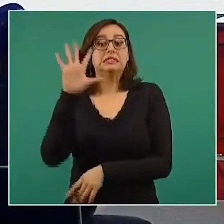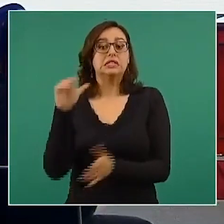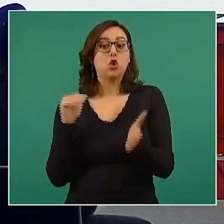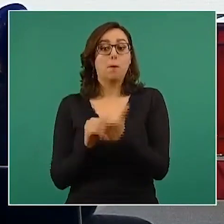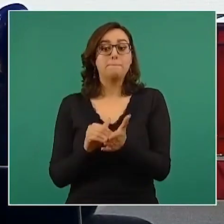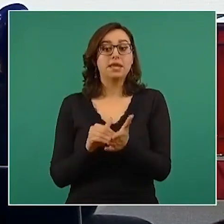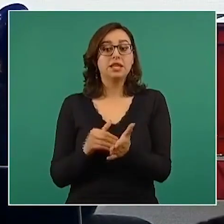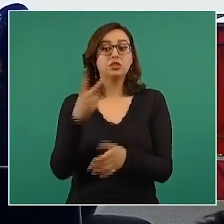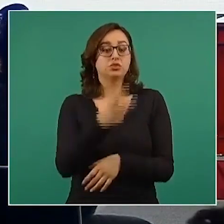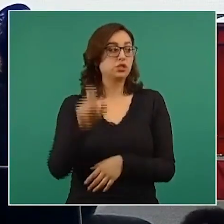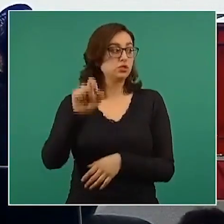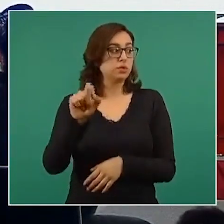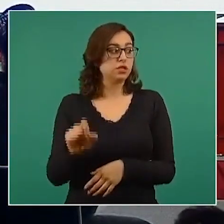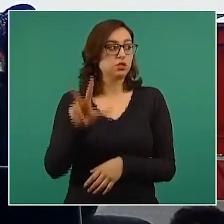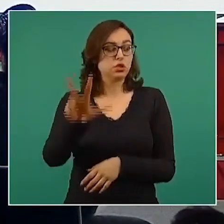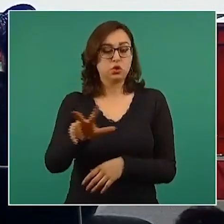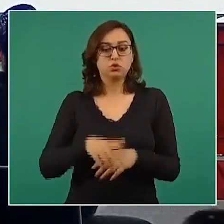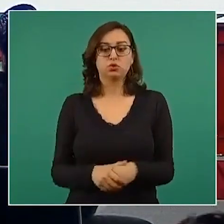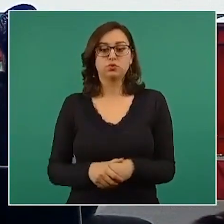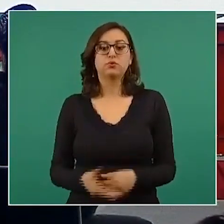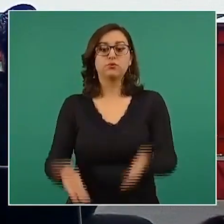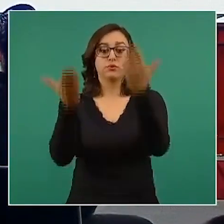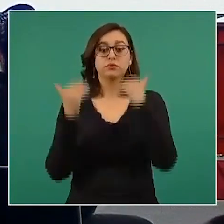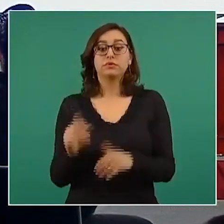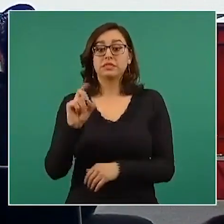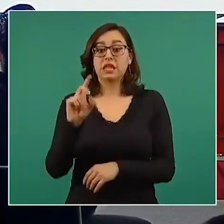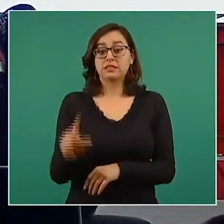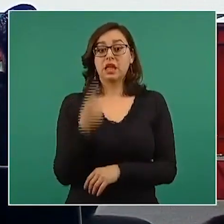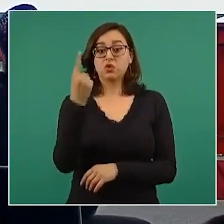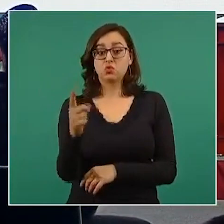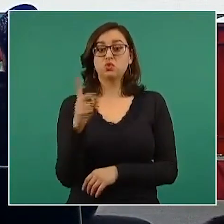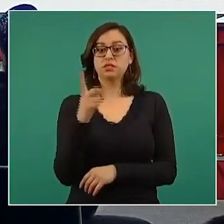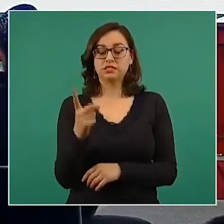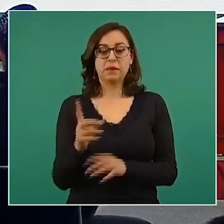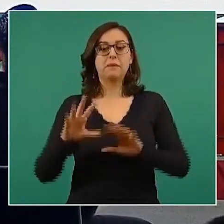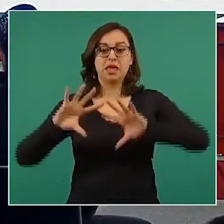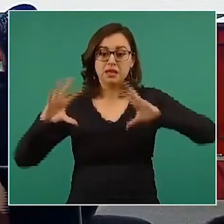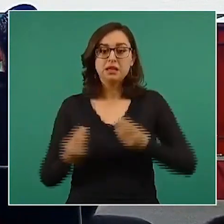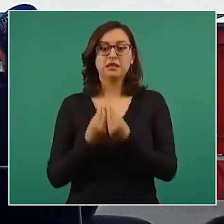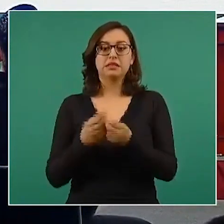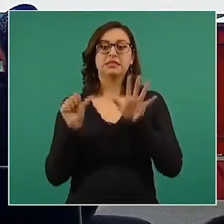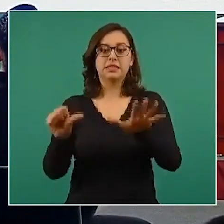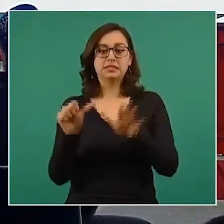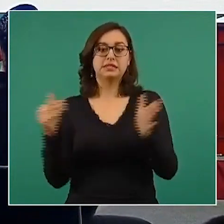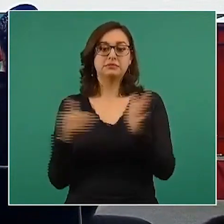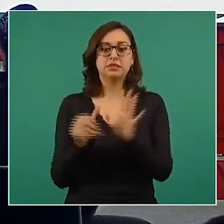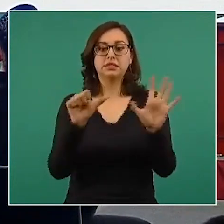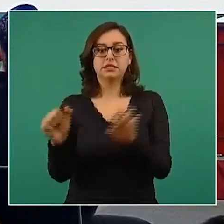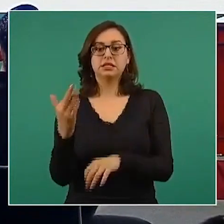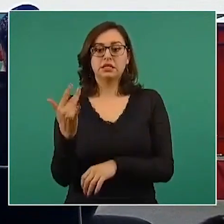110 hospitales. Y el 31 de diciembre teníamos ya 16,659 camas asignadas para atender la